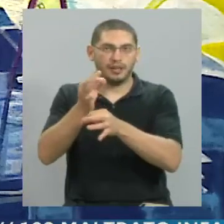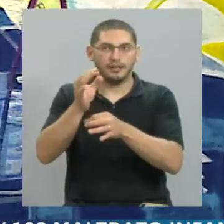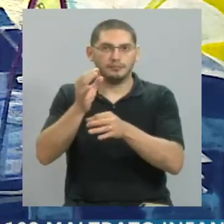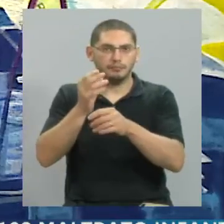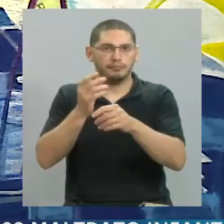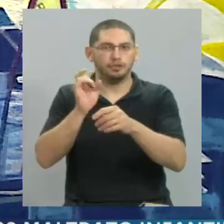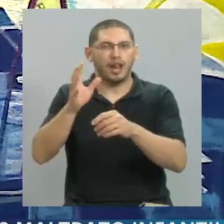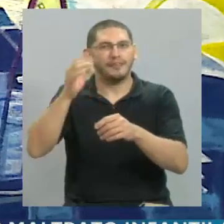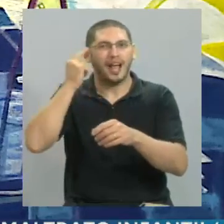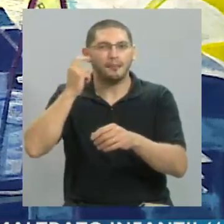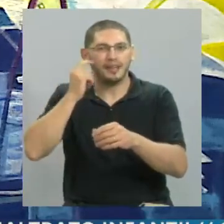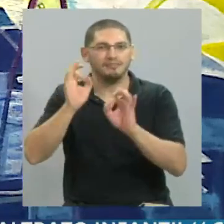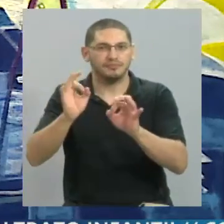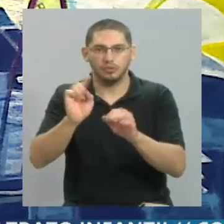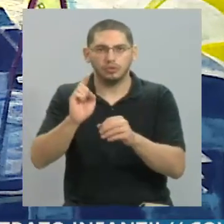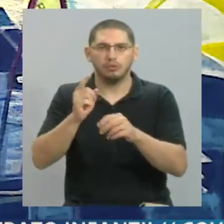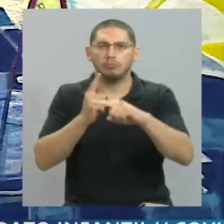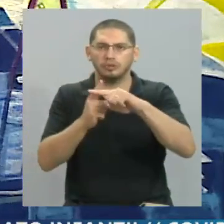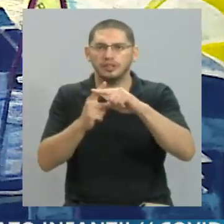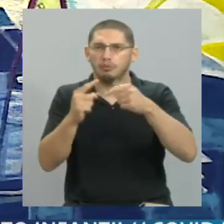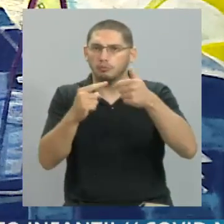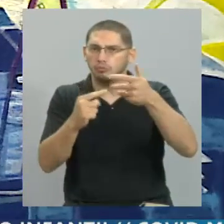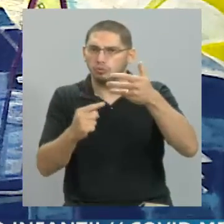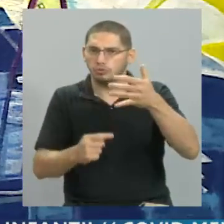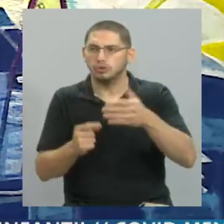también sociabilizar con tus compañeros y